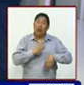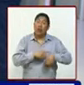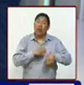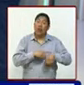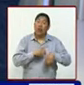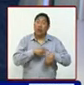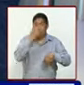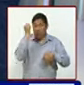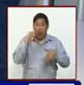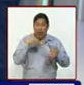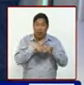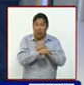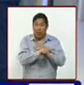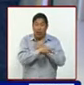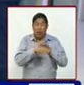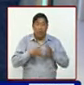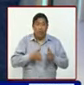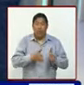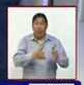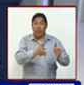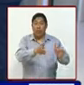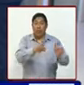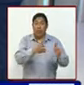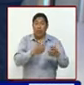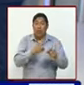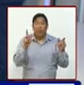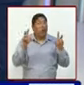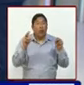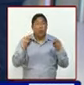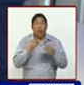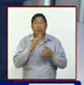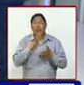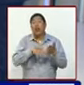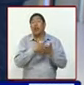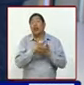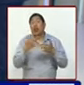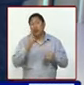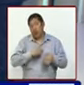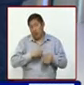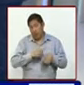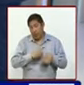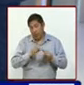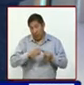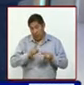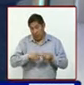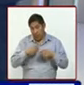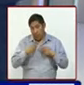que han habilitado para el paso de los vehículos, ¿cuál es la situación en el lugar? John Guzmán, buenas noches.